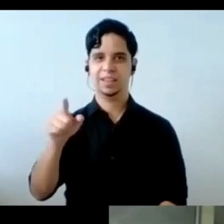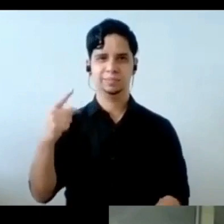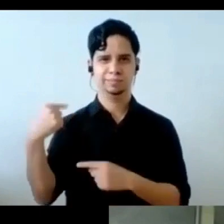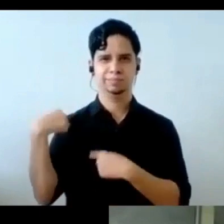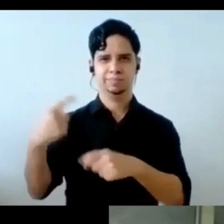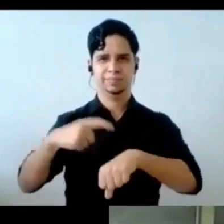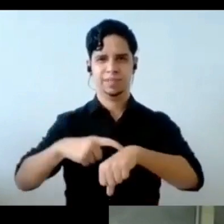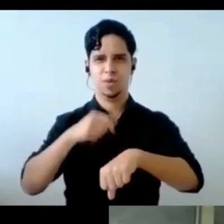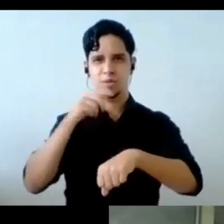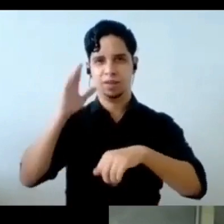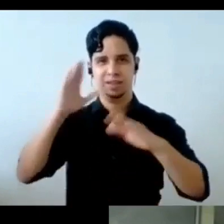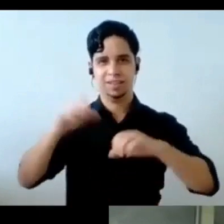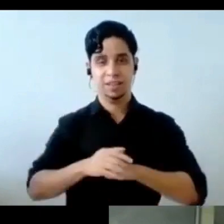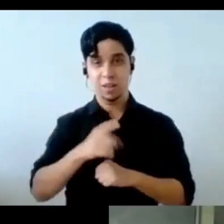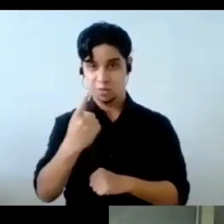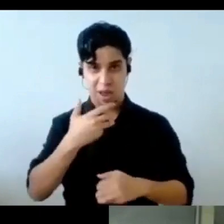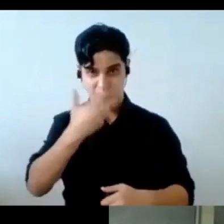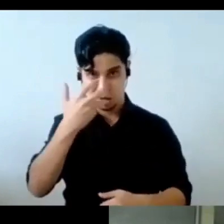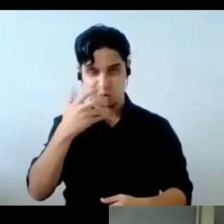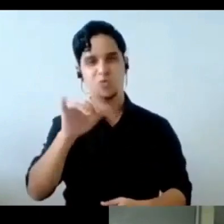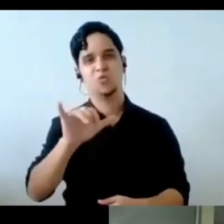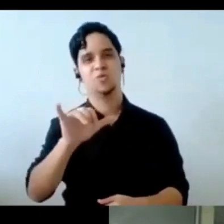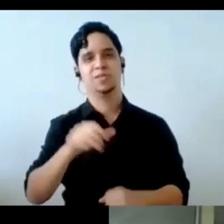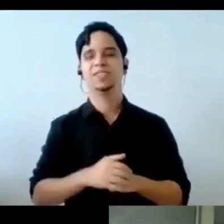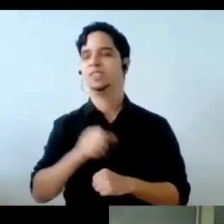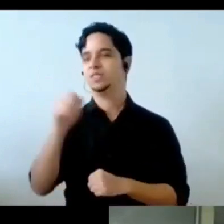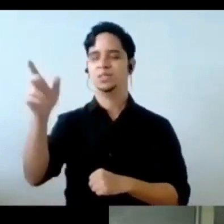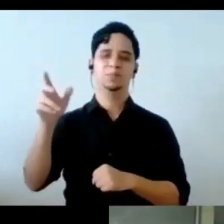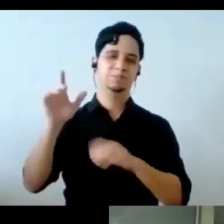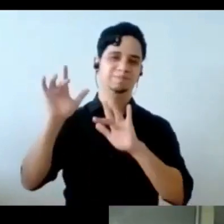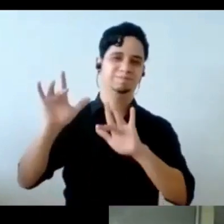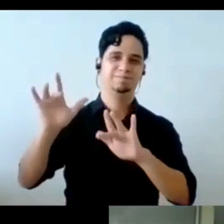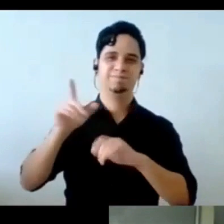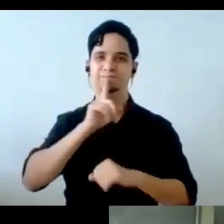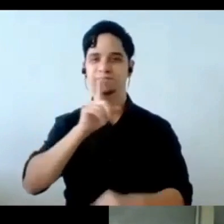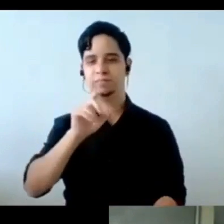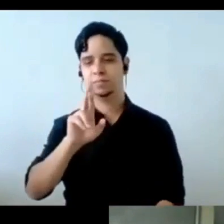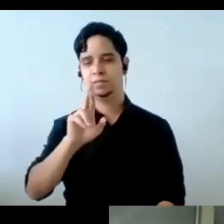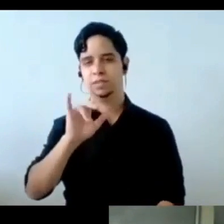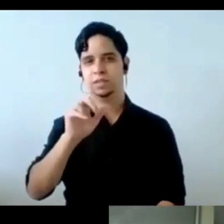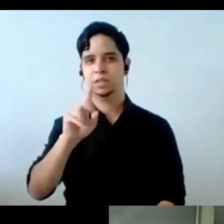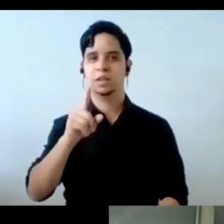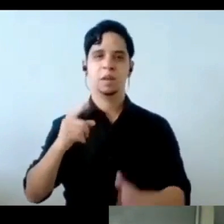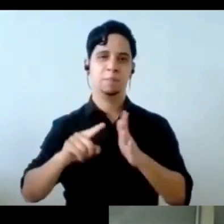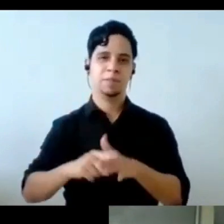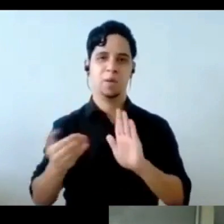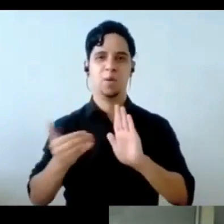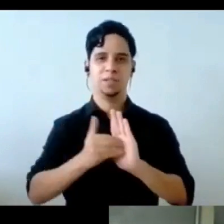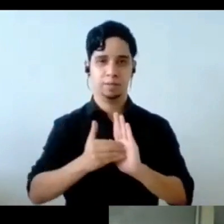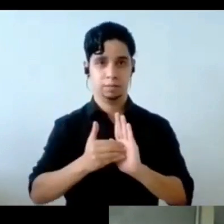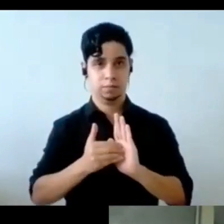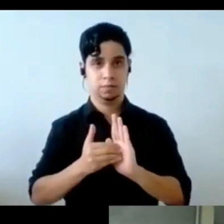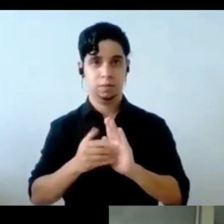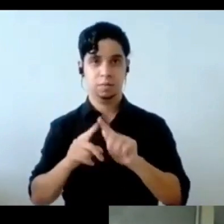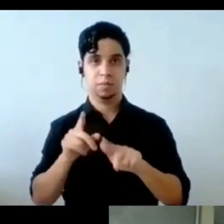eso fue uno de los que estaba en Cuernau. Sí, bendito. Sí, yo como que, ay, qué bueno que empezaron. Pero se quedó así